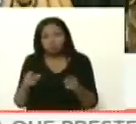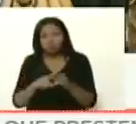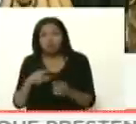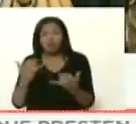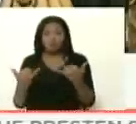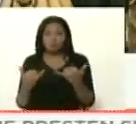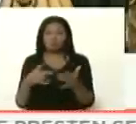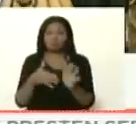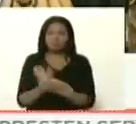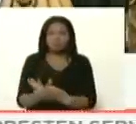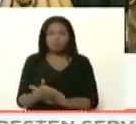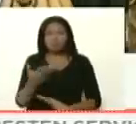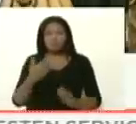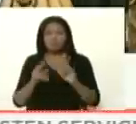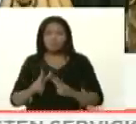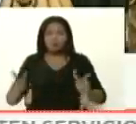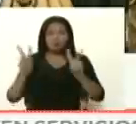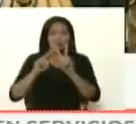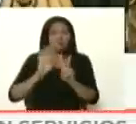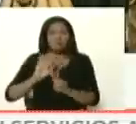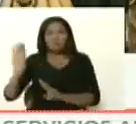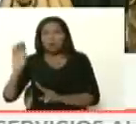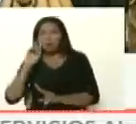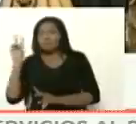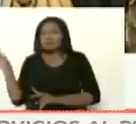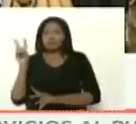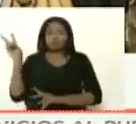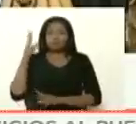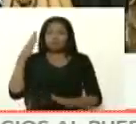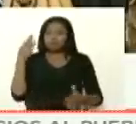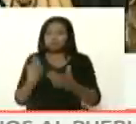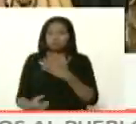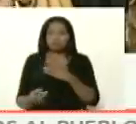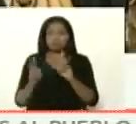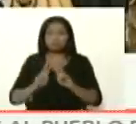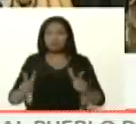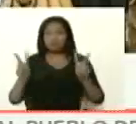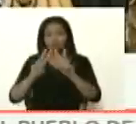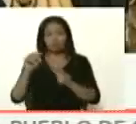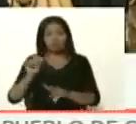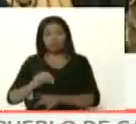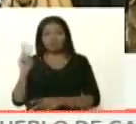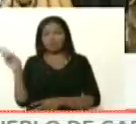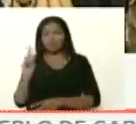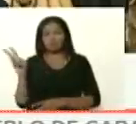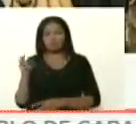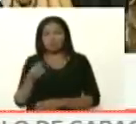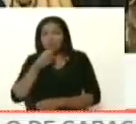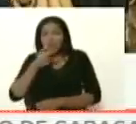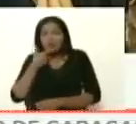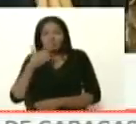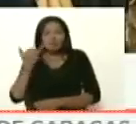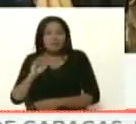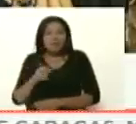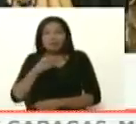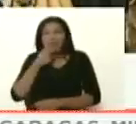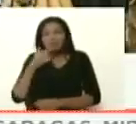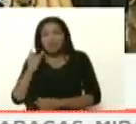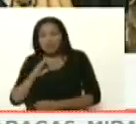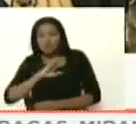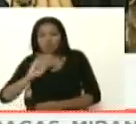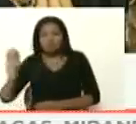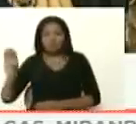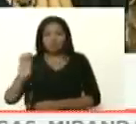ahora valoran a su patria y ahora saben lo valioso que es Venezuela, lo hermoso y bello que es nuestro